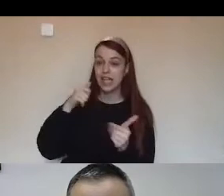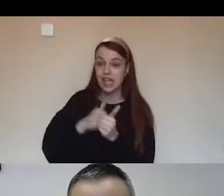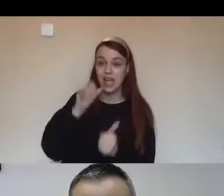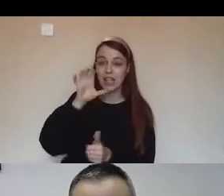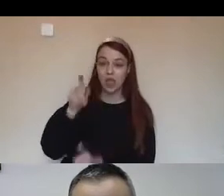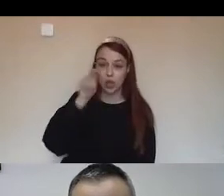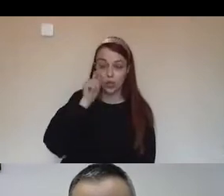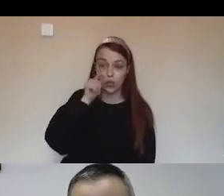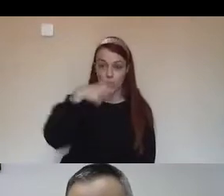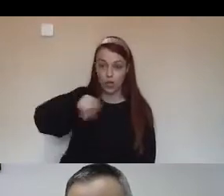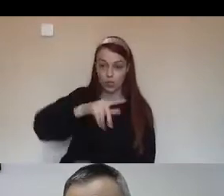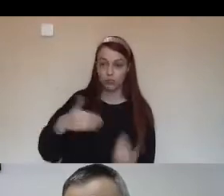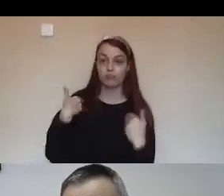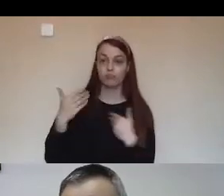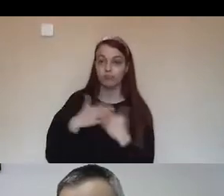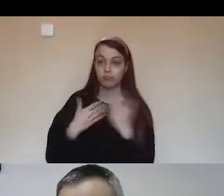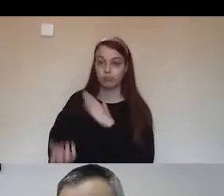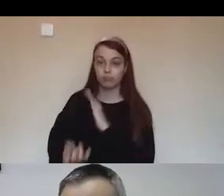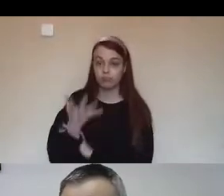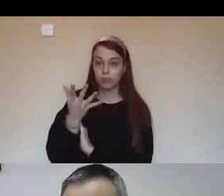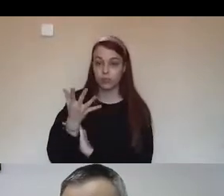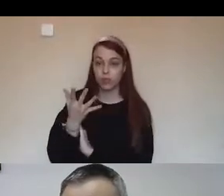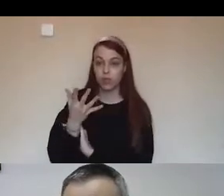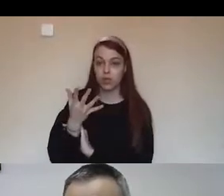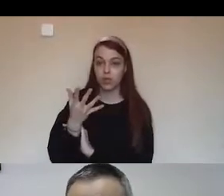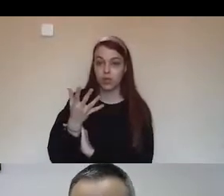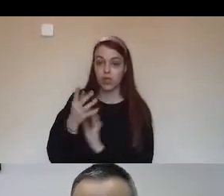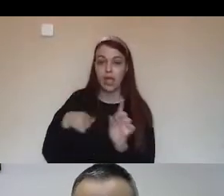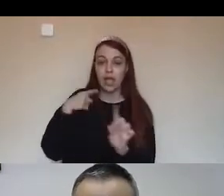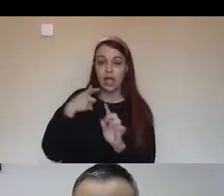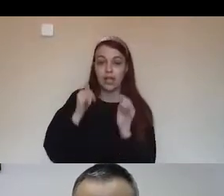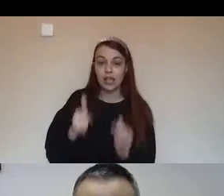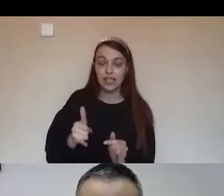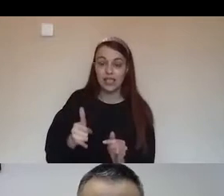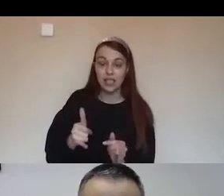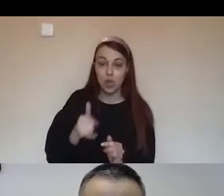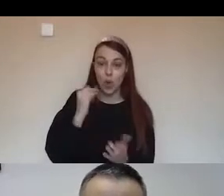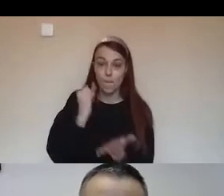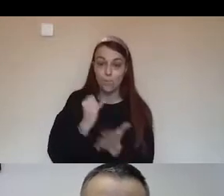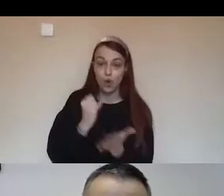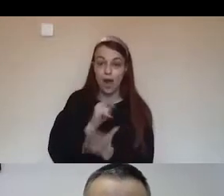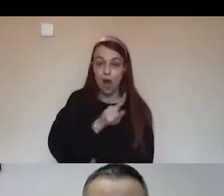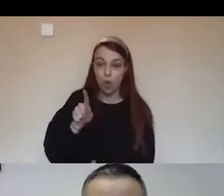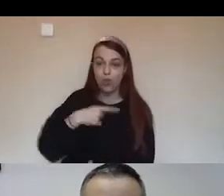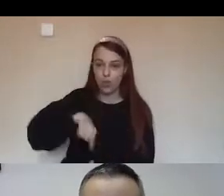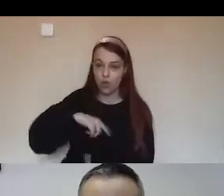Segitur, y éramos uno de los 11 destinos piloto en los que se probó